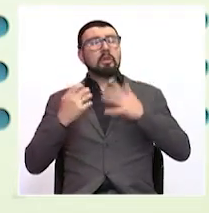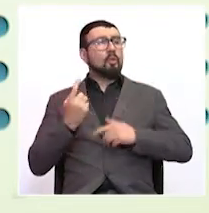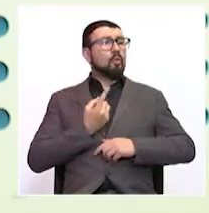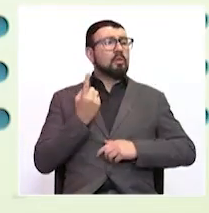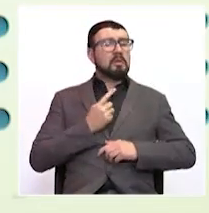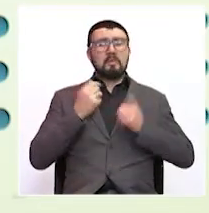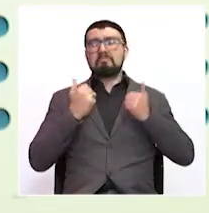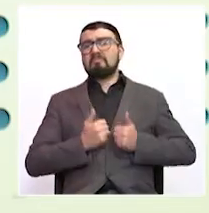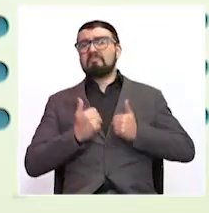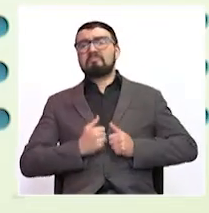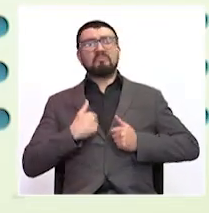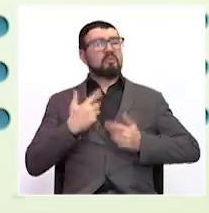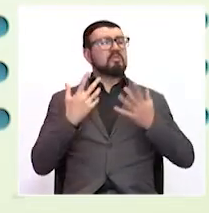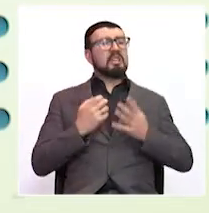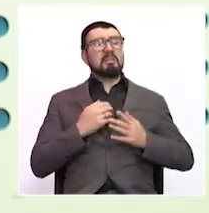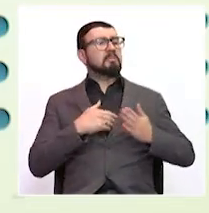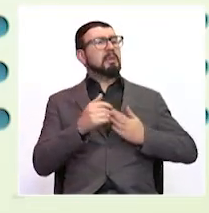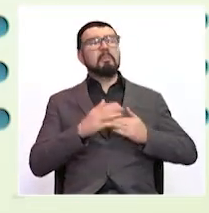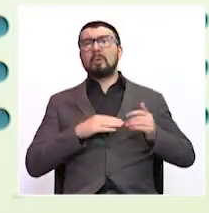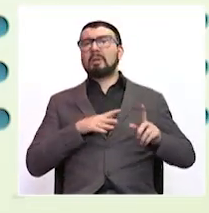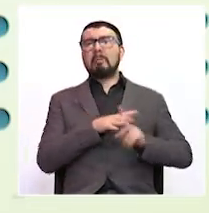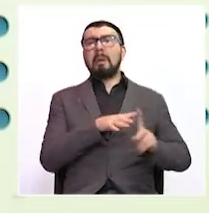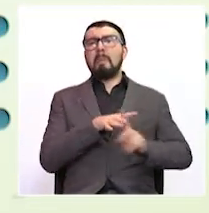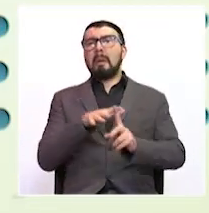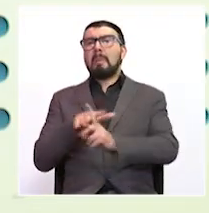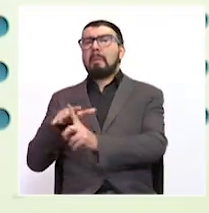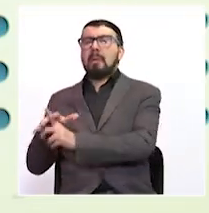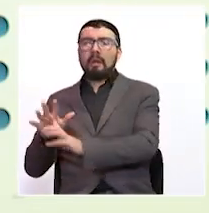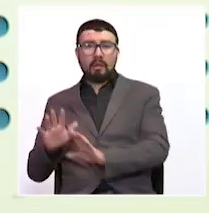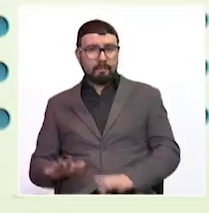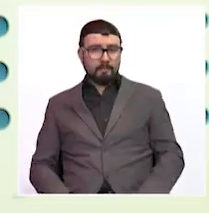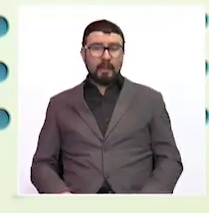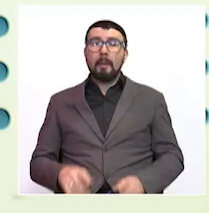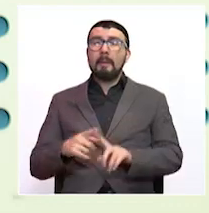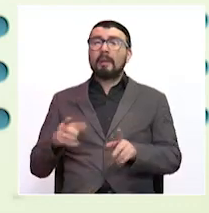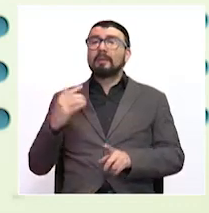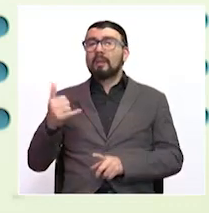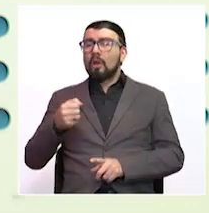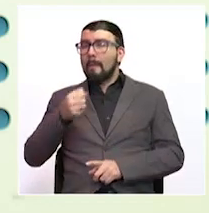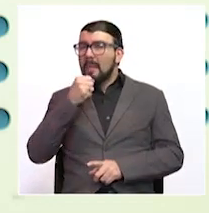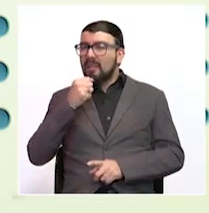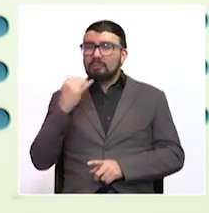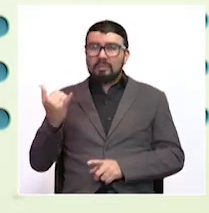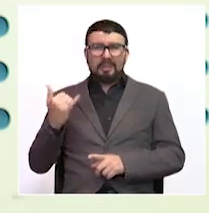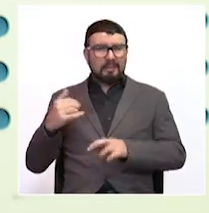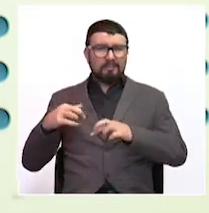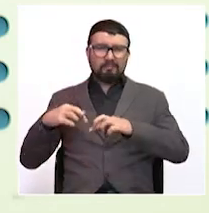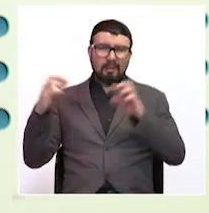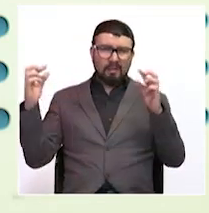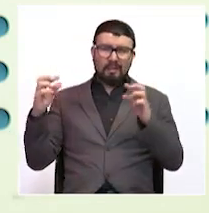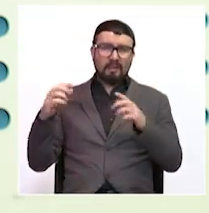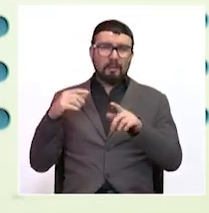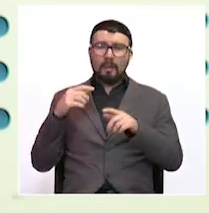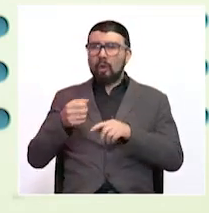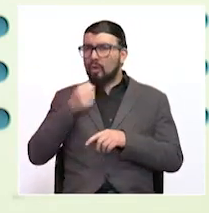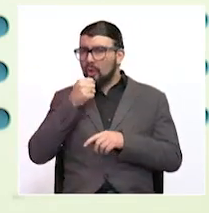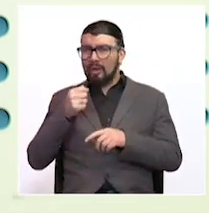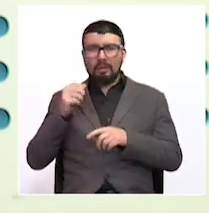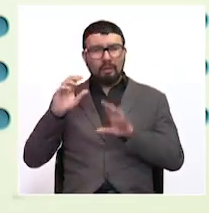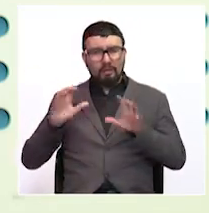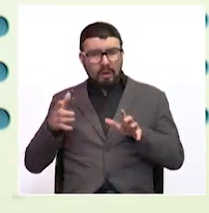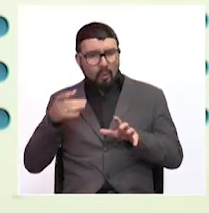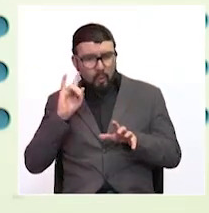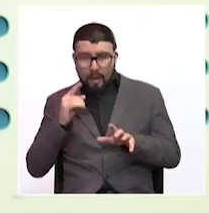beneficio lamentablemente con la denuncia de la prensa como un poder están descubriendo